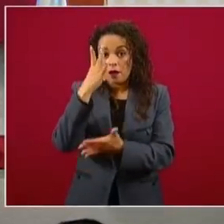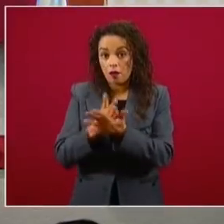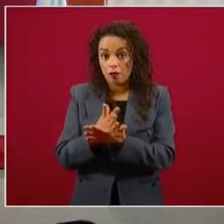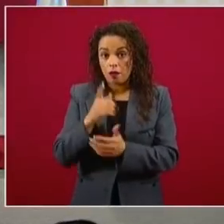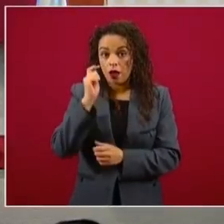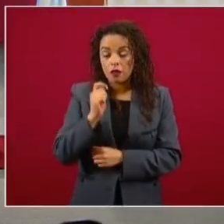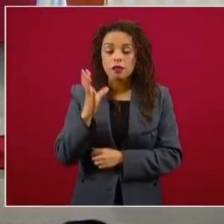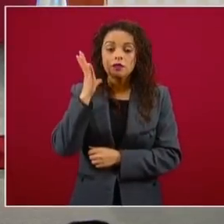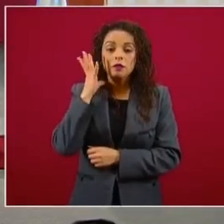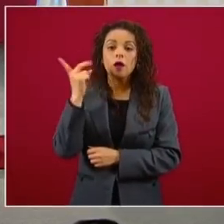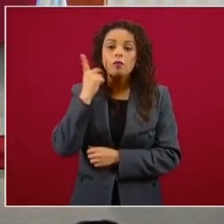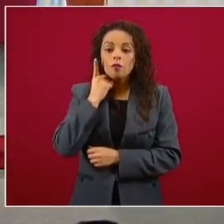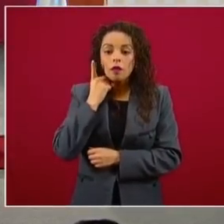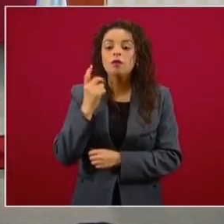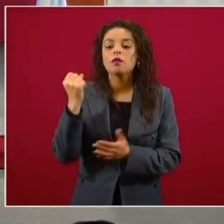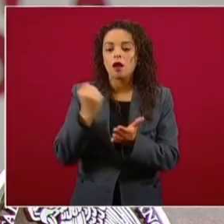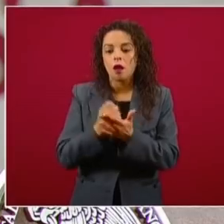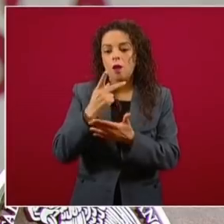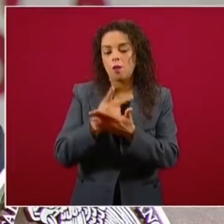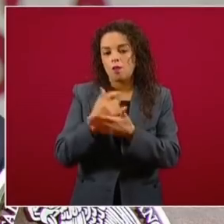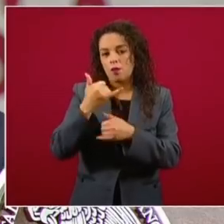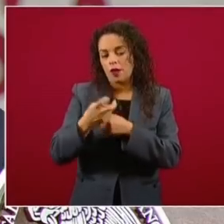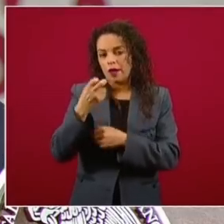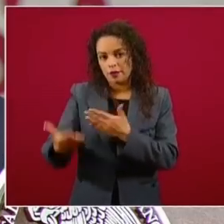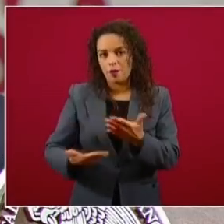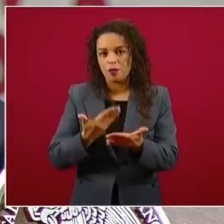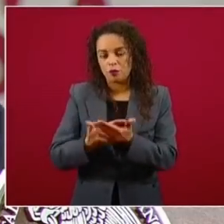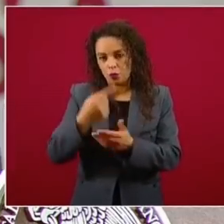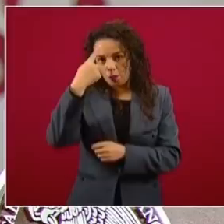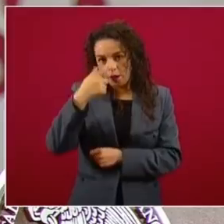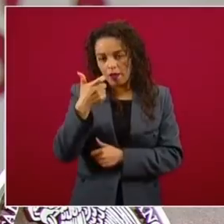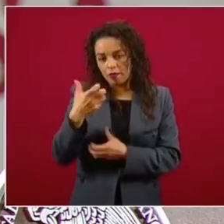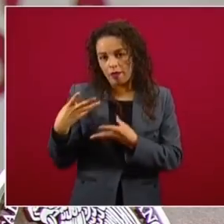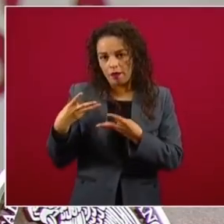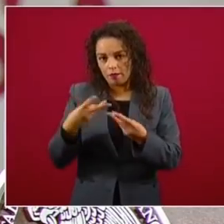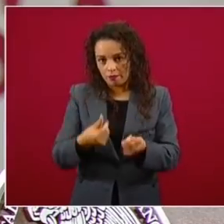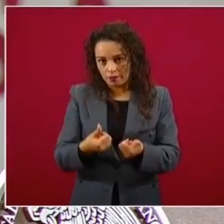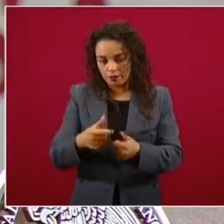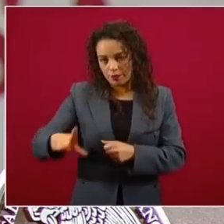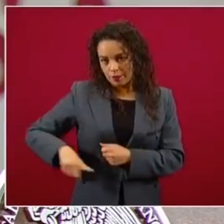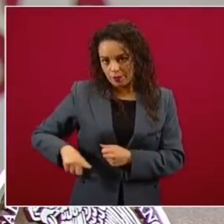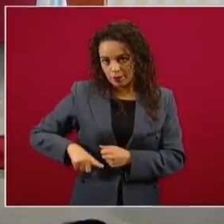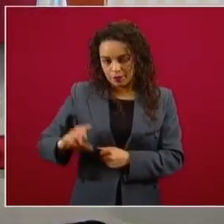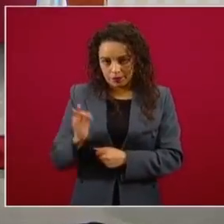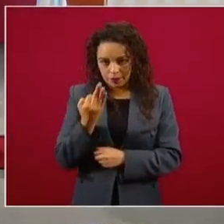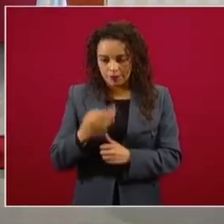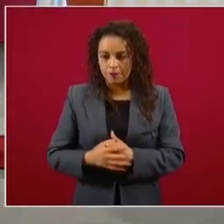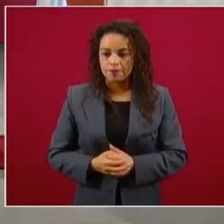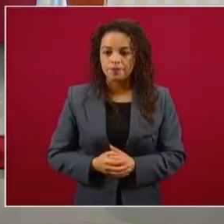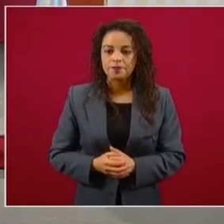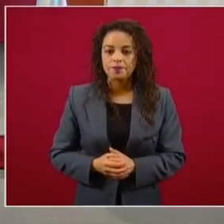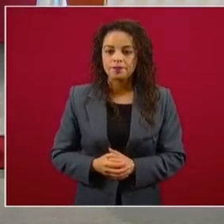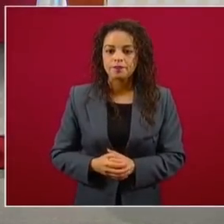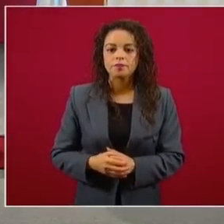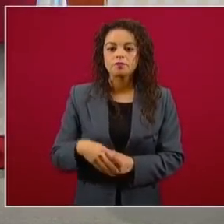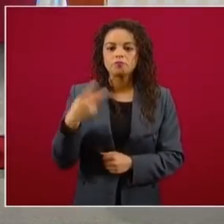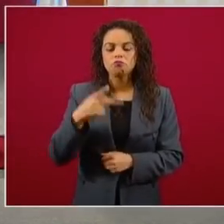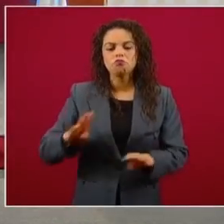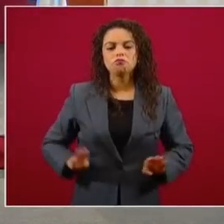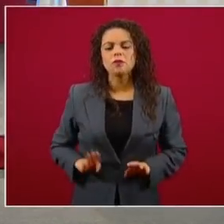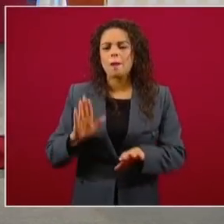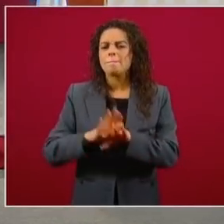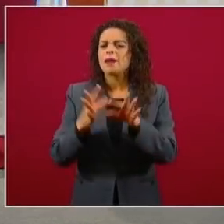aprueba el proyecto de presupuesto de egresos de la Federación. Ahora, ¿cuáles son las características más importantes que